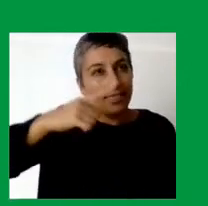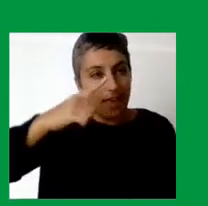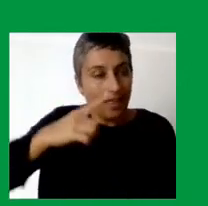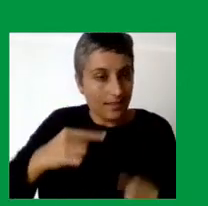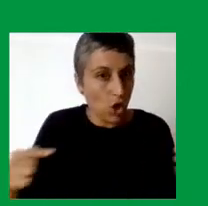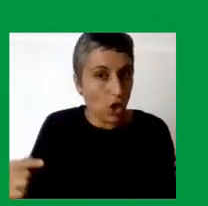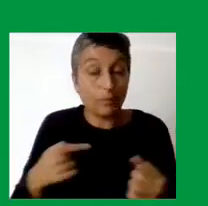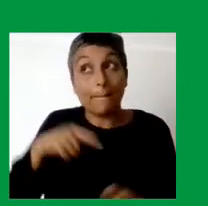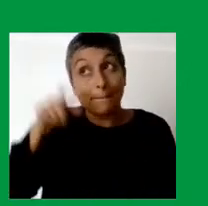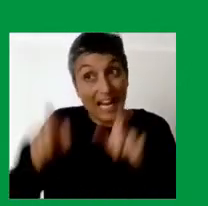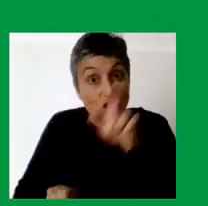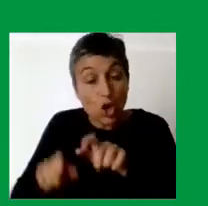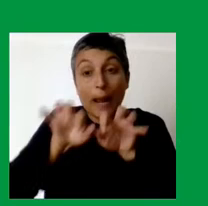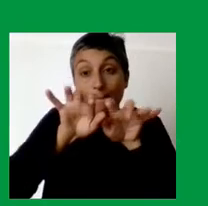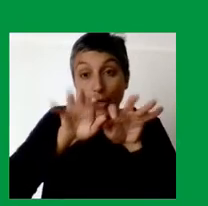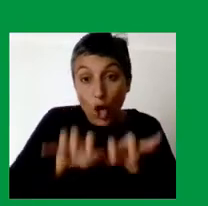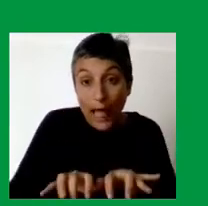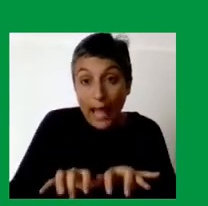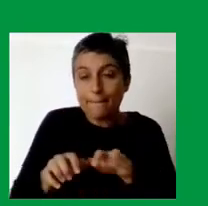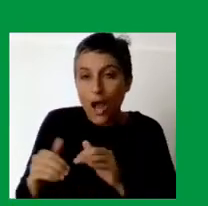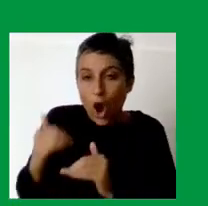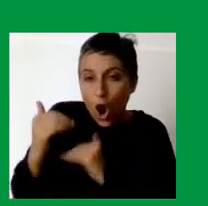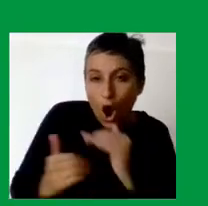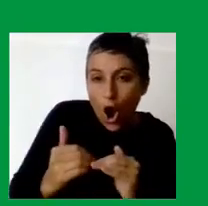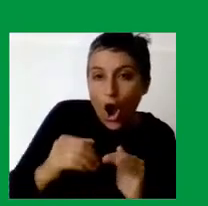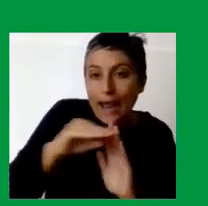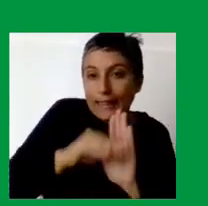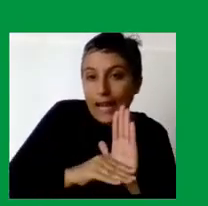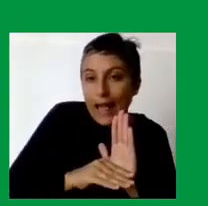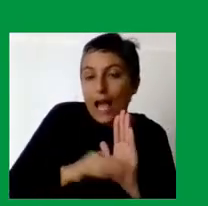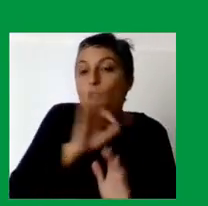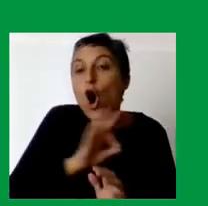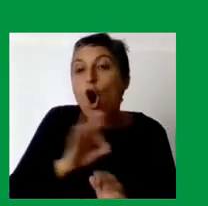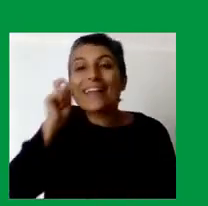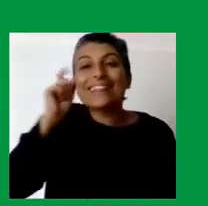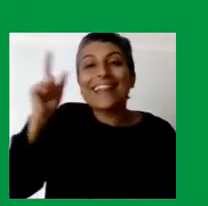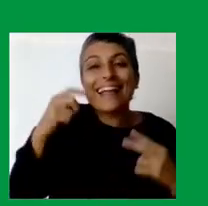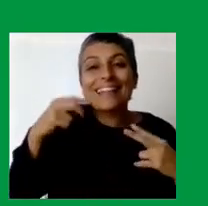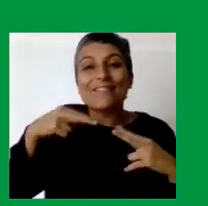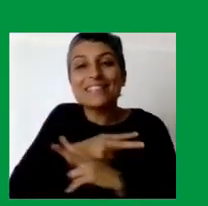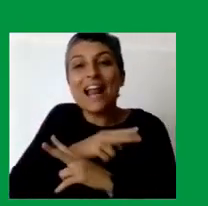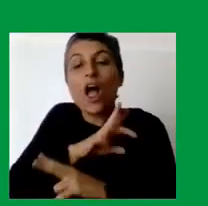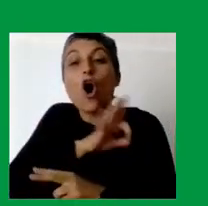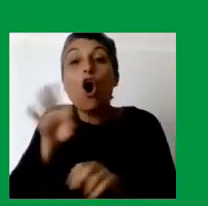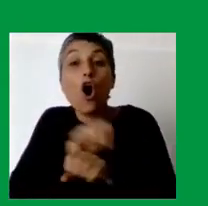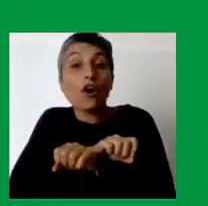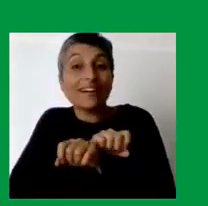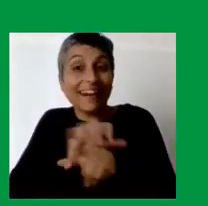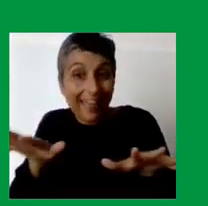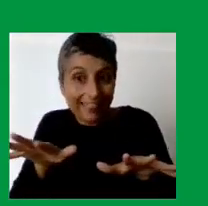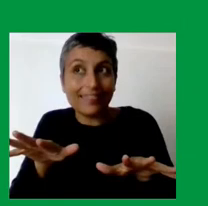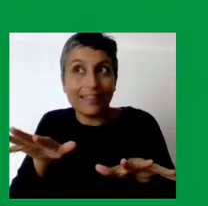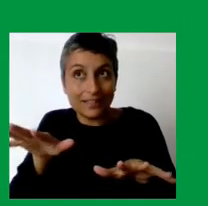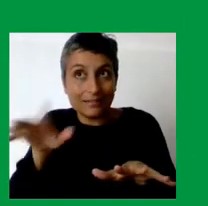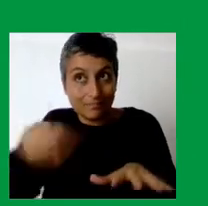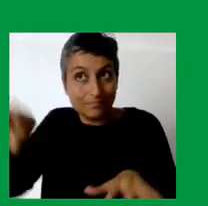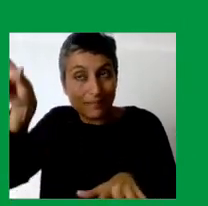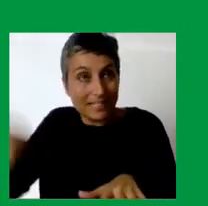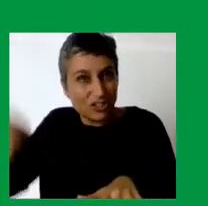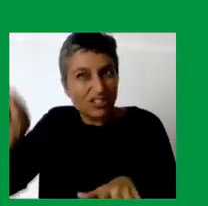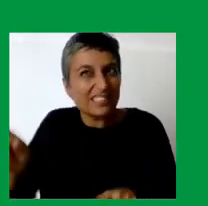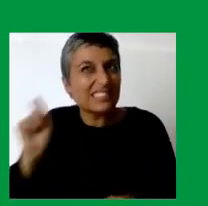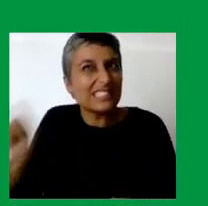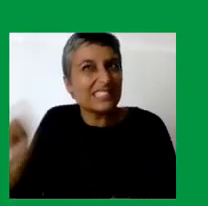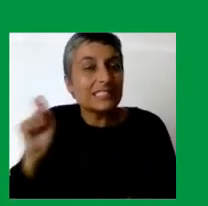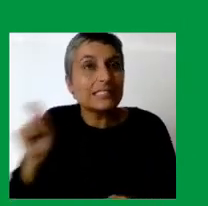quienes programan, quienes desarrollan los algoritmos, las inteligencias artificiales, incluso las redes sociales, las plataformas, todo, son programadores